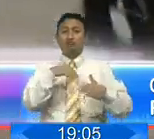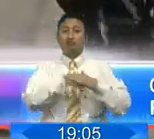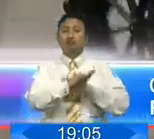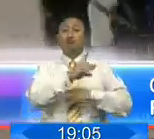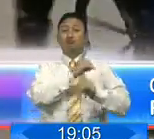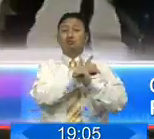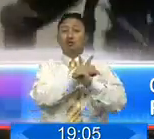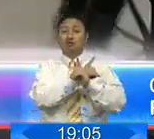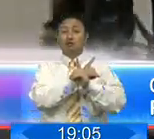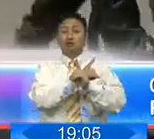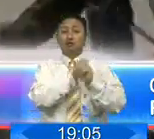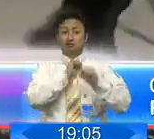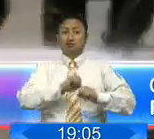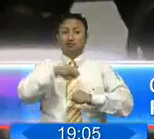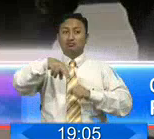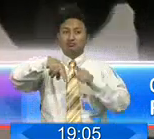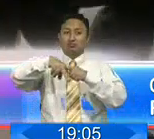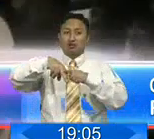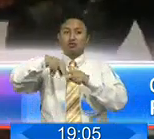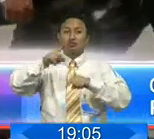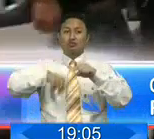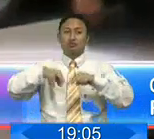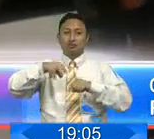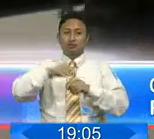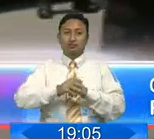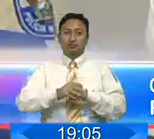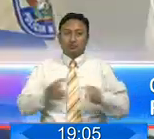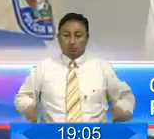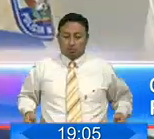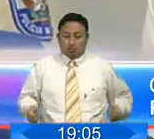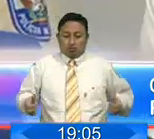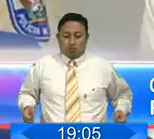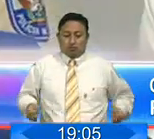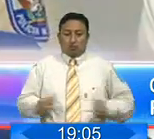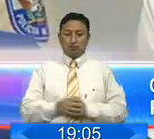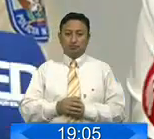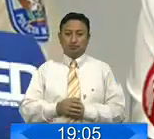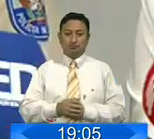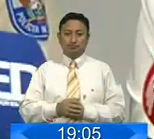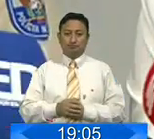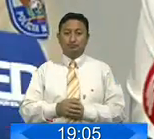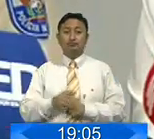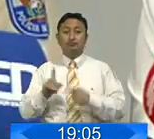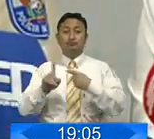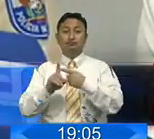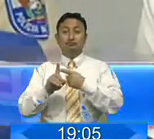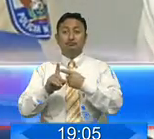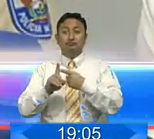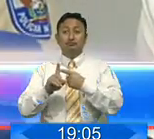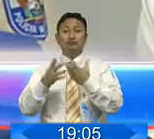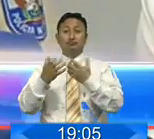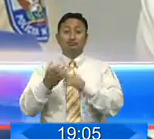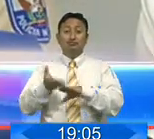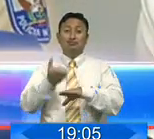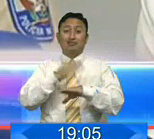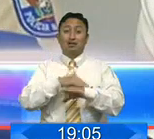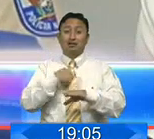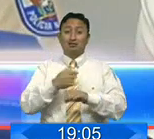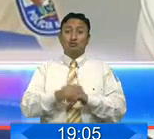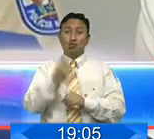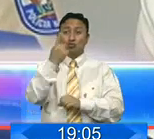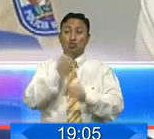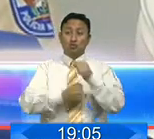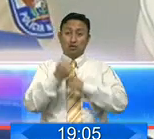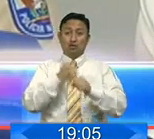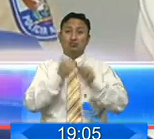discapacidad física en sus piernas y permanece en silla de ruedas. Él fue víctima de una tentativa de asesinato hace un año,